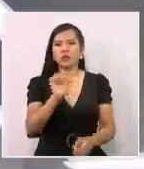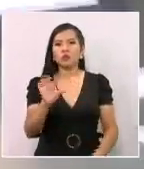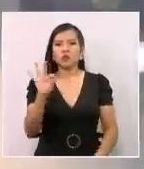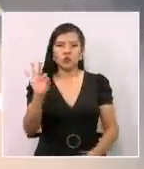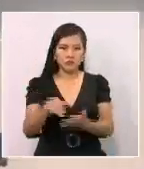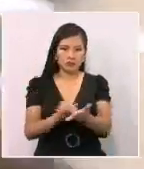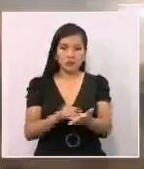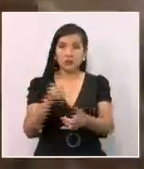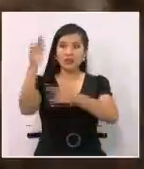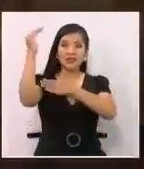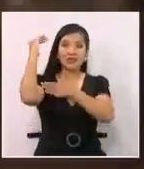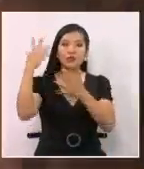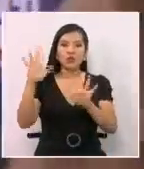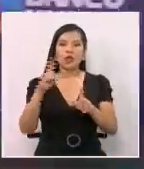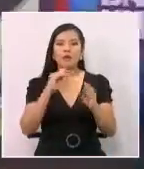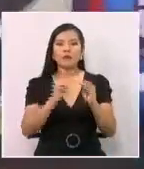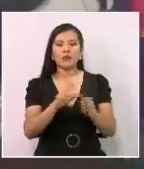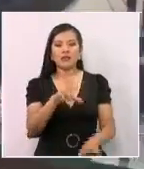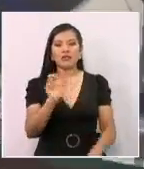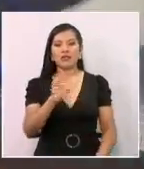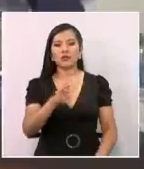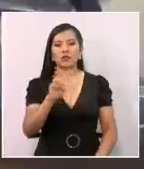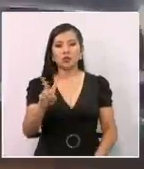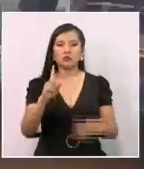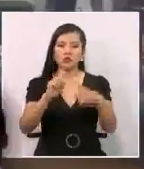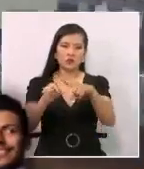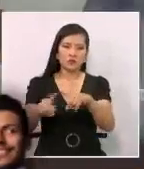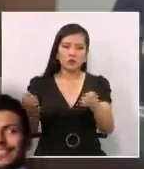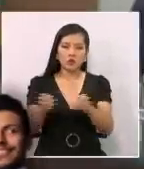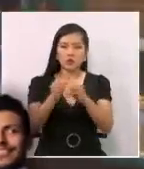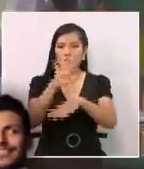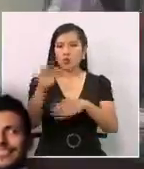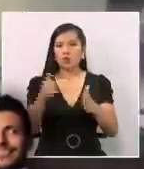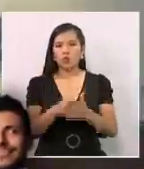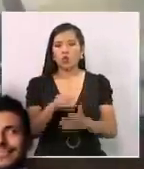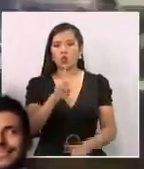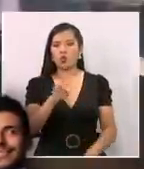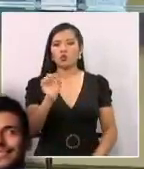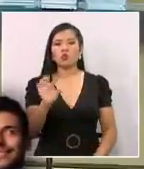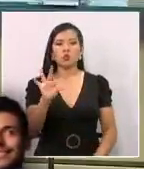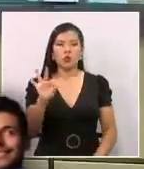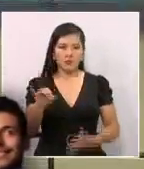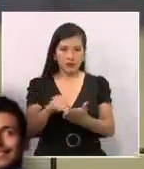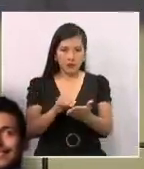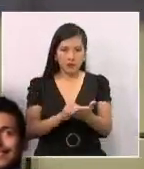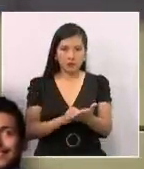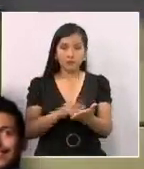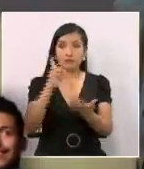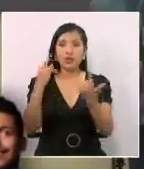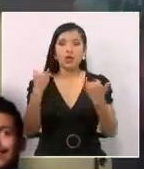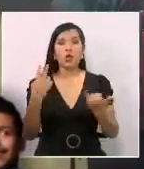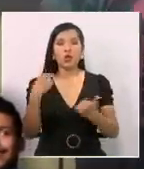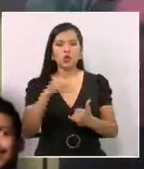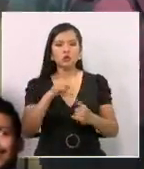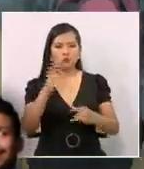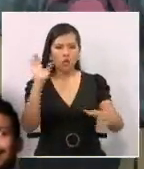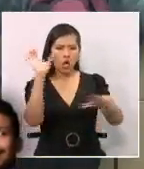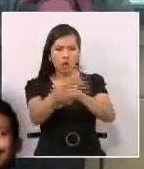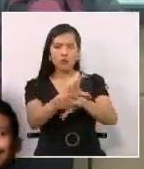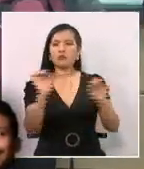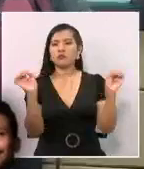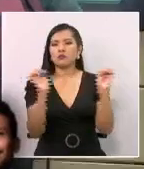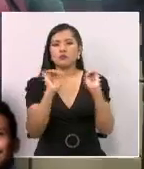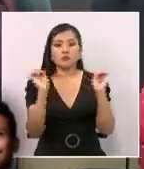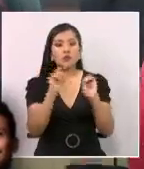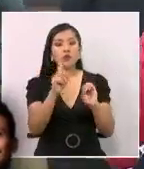millones, y en Santa Cruz fueron atendidas 342 operaciones por un monto de 2.9 millones. Nosotros no exigimos nada más